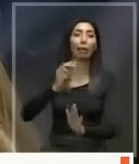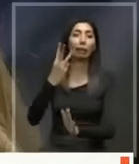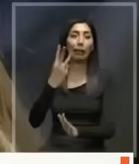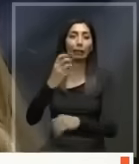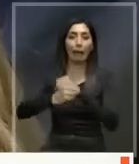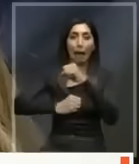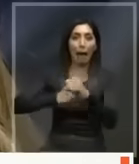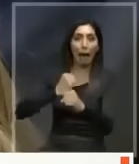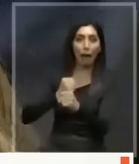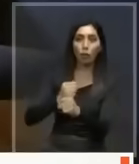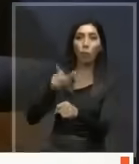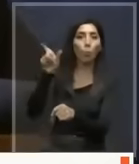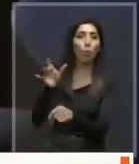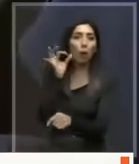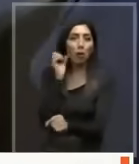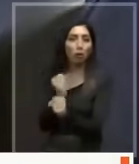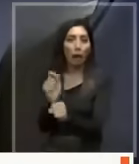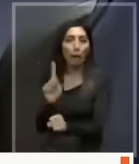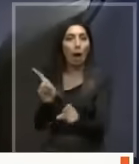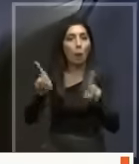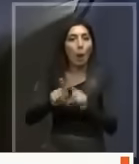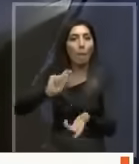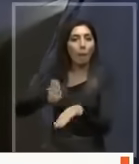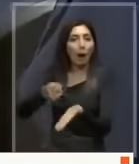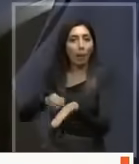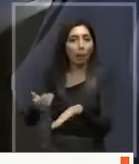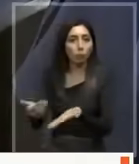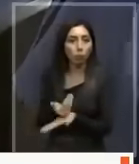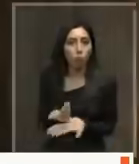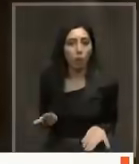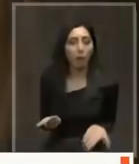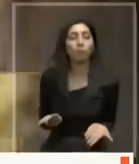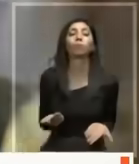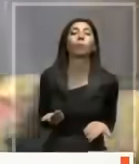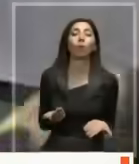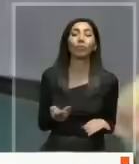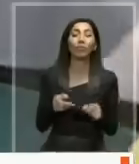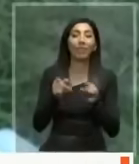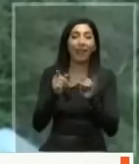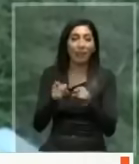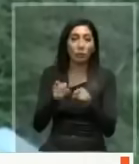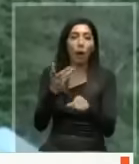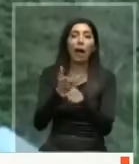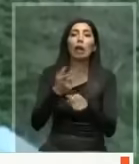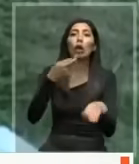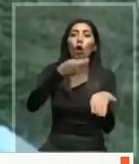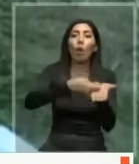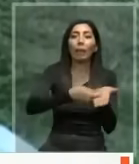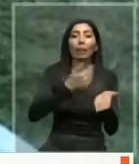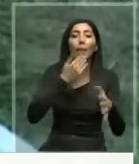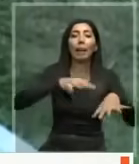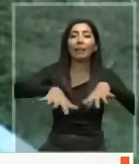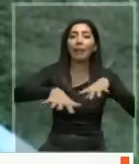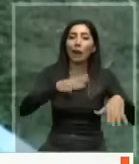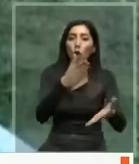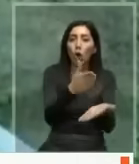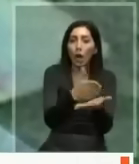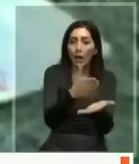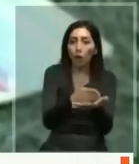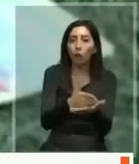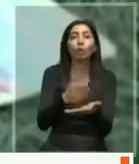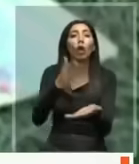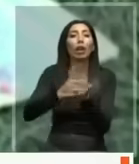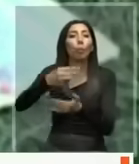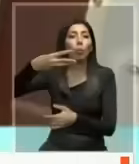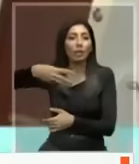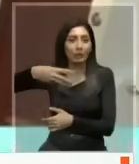los cuales no trabajó. Dentro de la lista alusiva al perjuicio fiscal aparecen compras como útiles escolares para escuelas municipales que